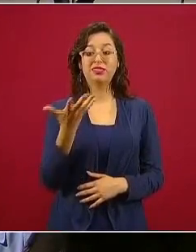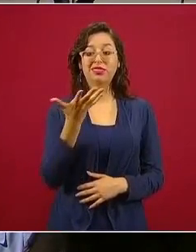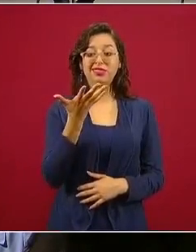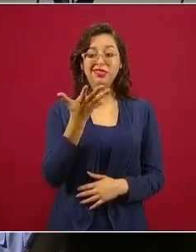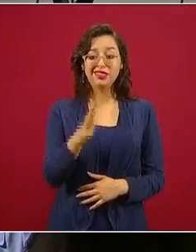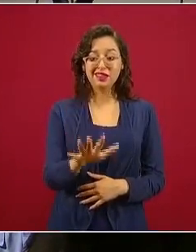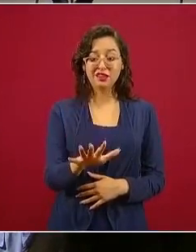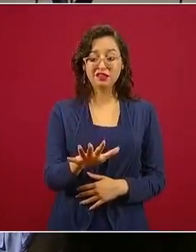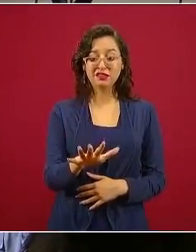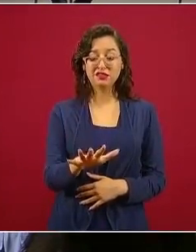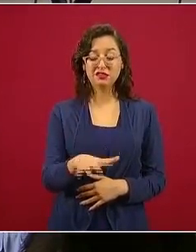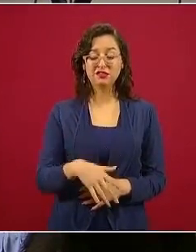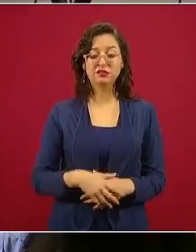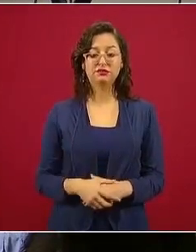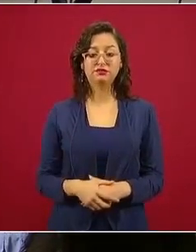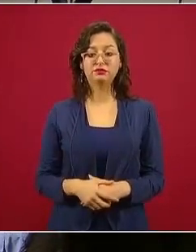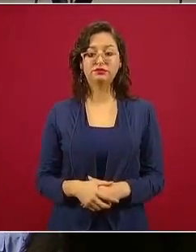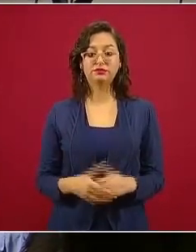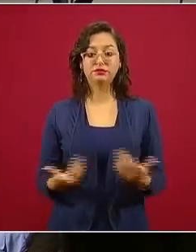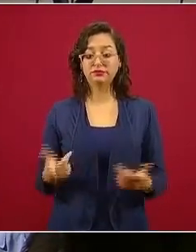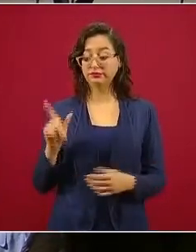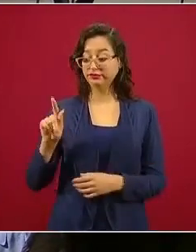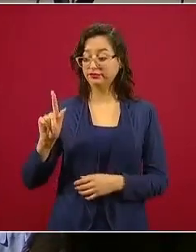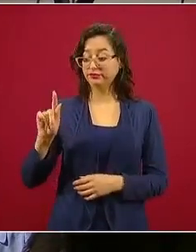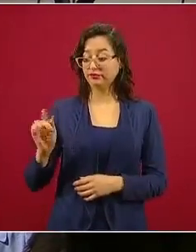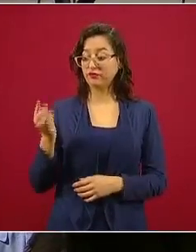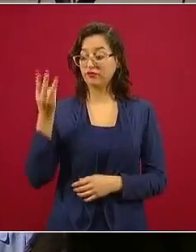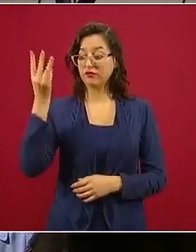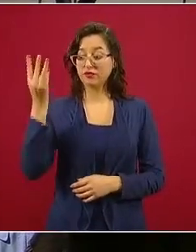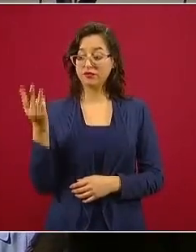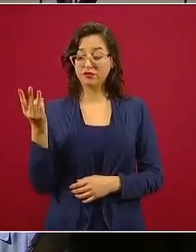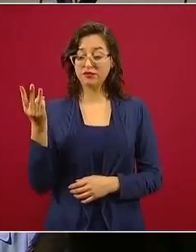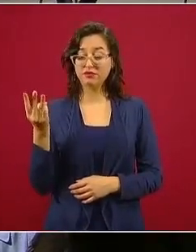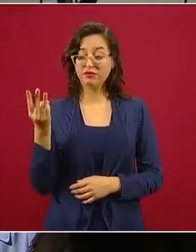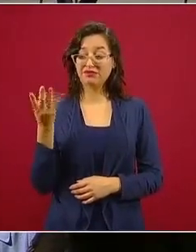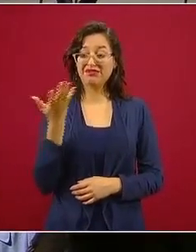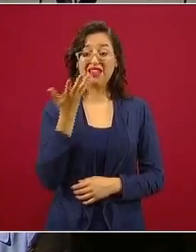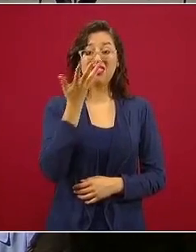10 de los 73.